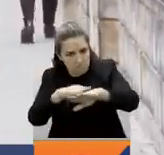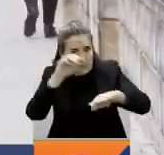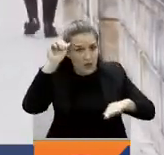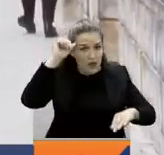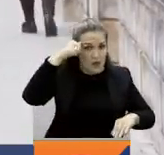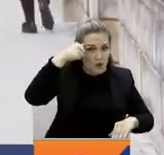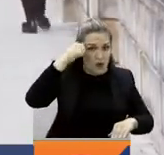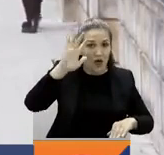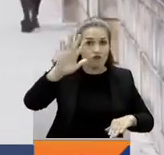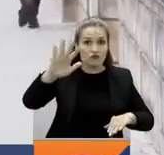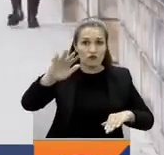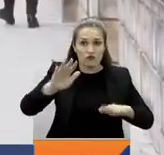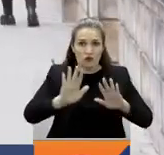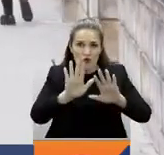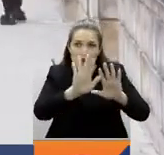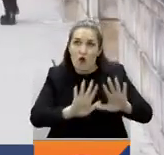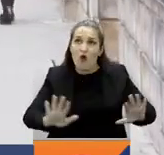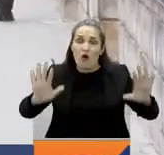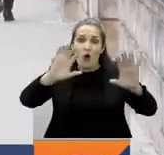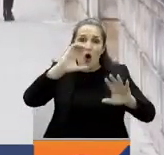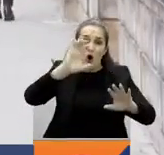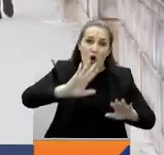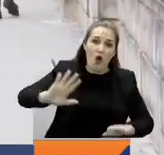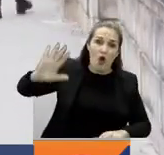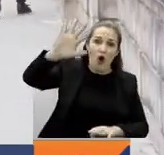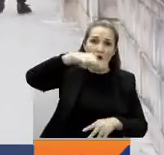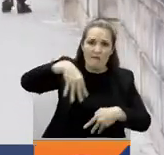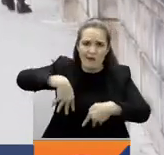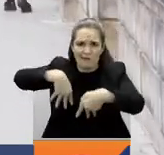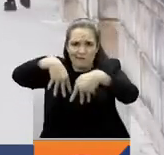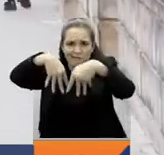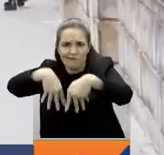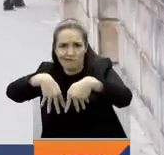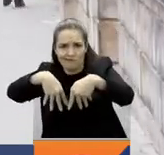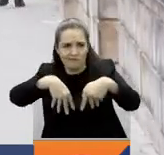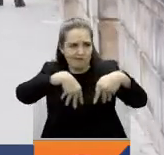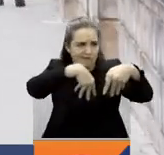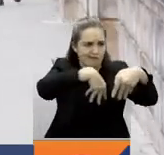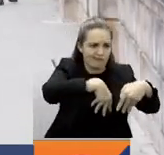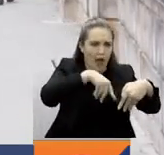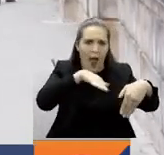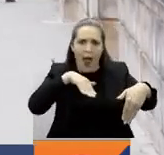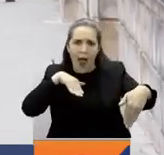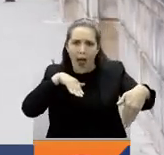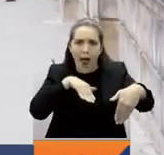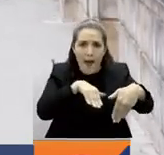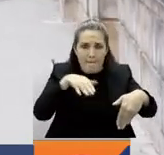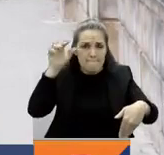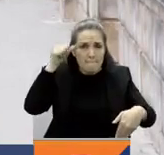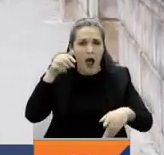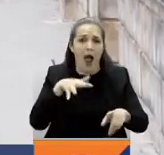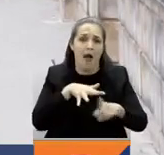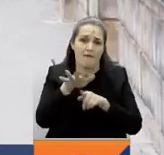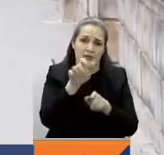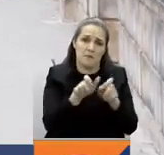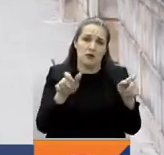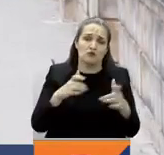ciudades desabastecidas, personas perder el empleo y limitarse la movilidad de cientos de ciudadanos. Esto fue lo que dijo el presidente Iván Duque.